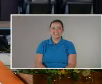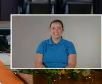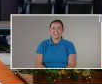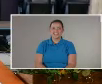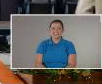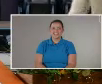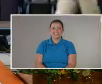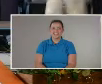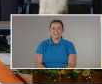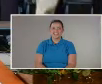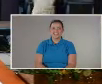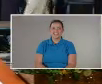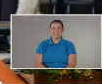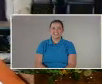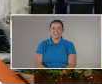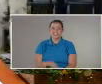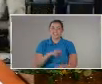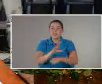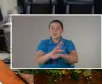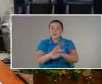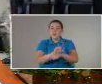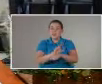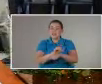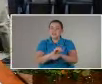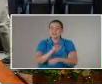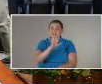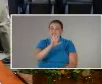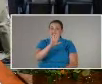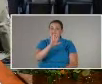Deme 5 segundos, hermano.